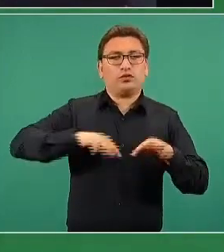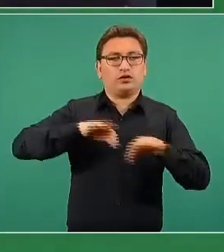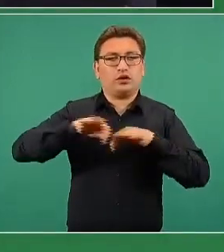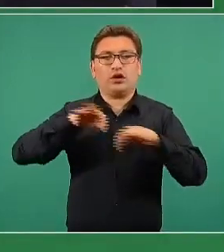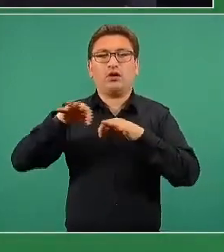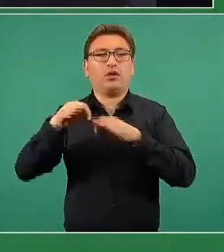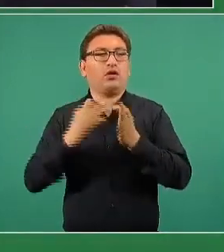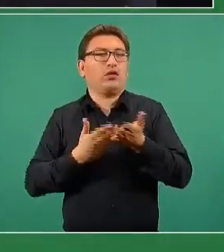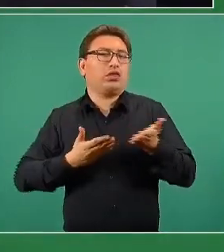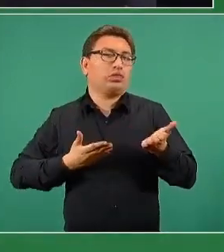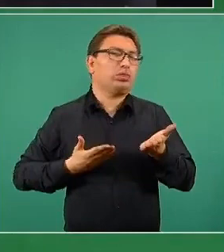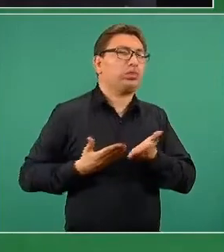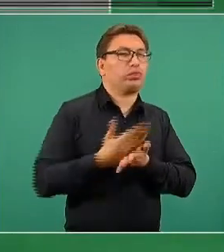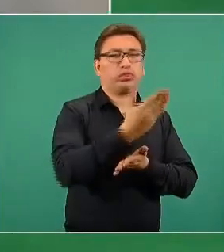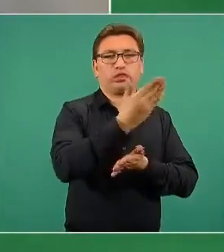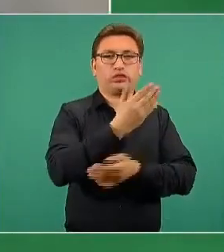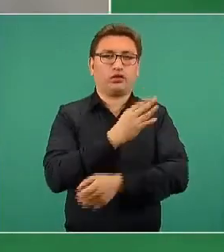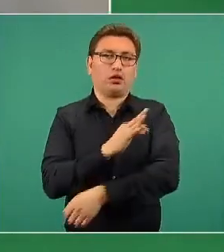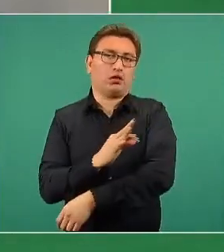ha logrado